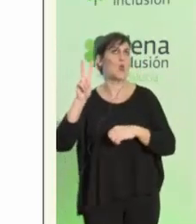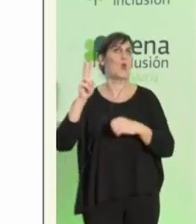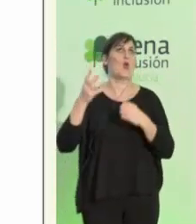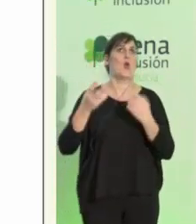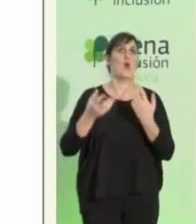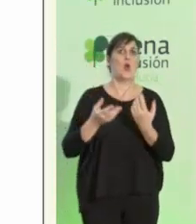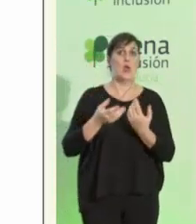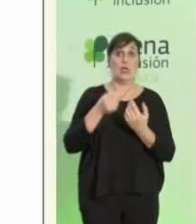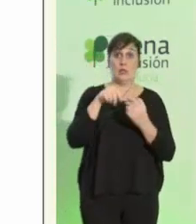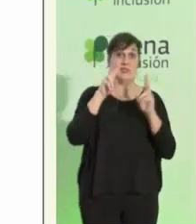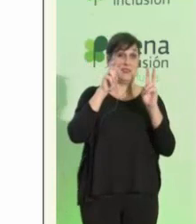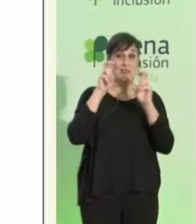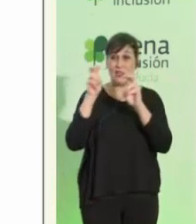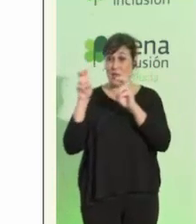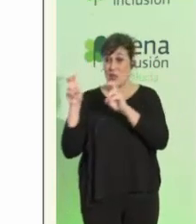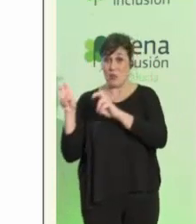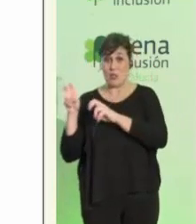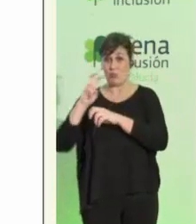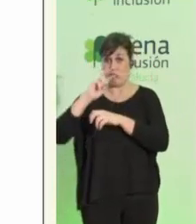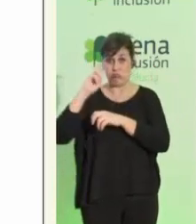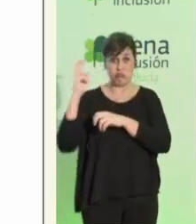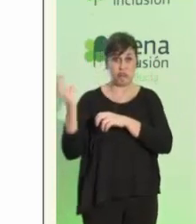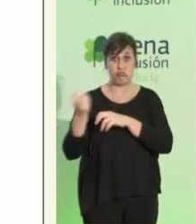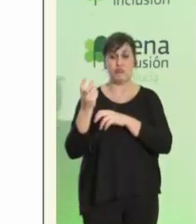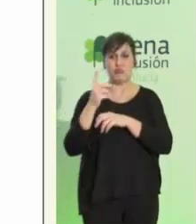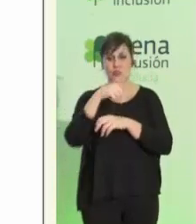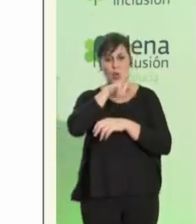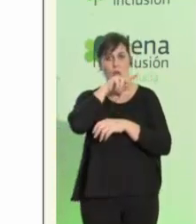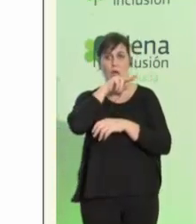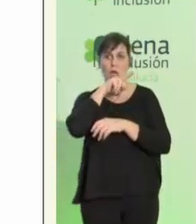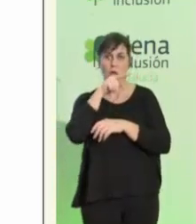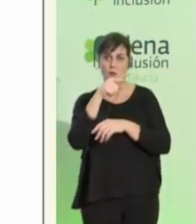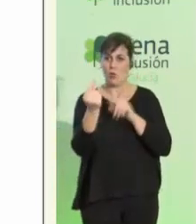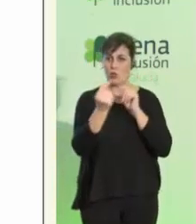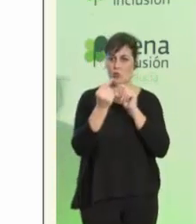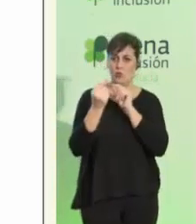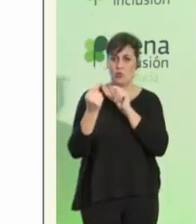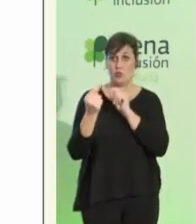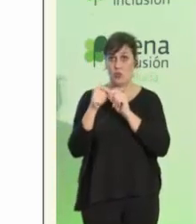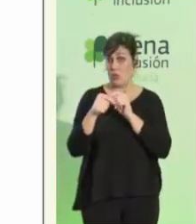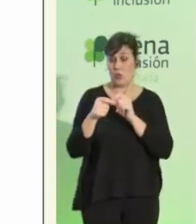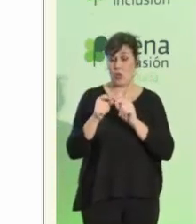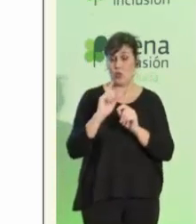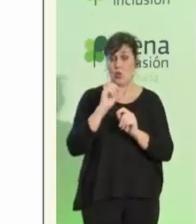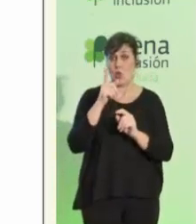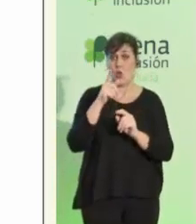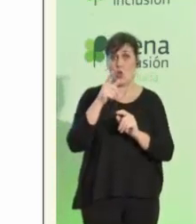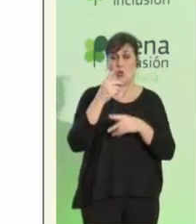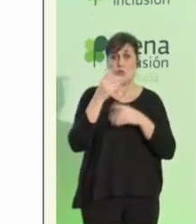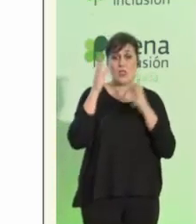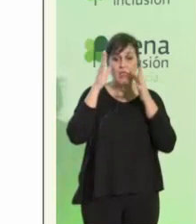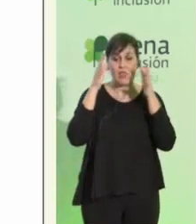esos temas. Es un grupo que se centra sobre los problemas de las personas discapacitadas.